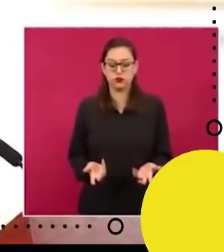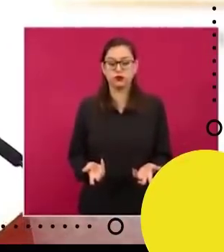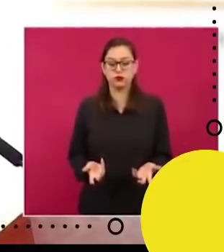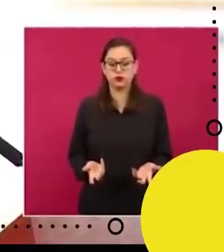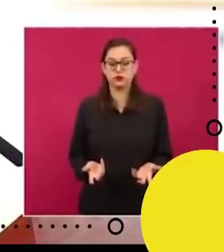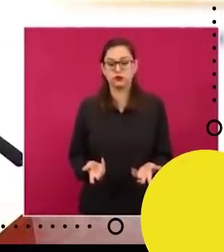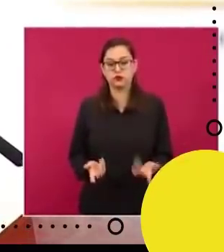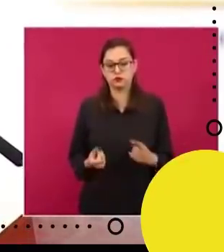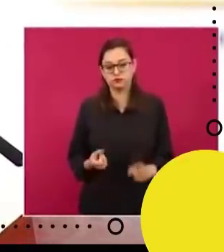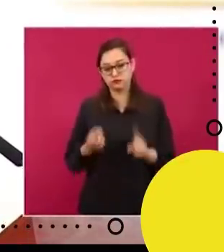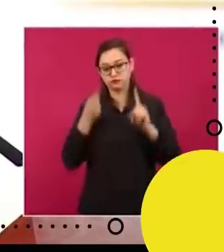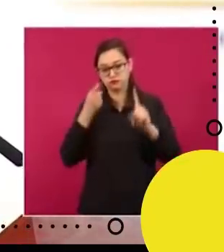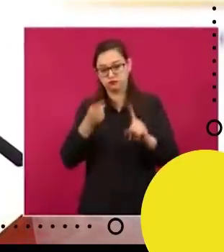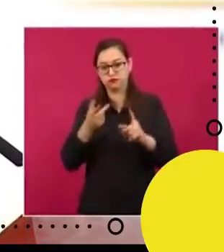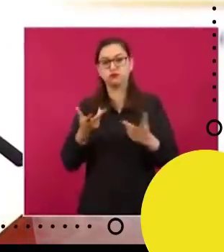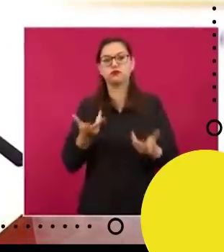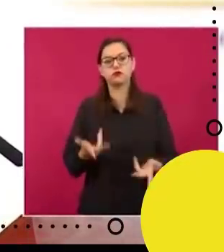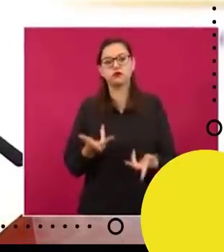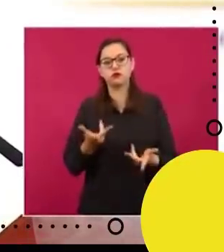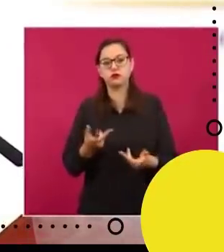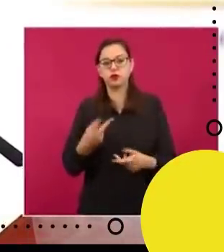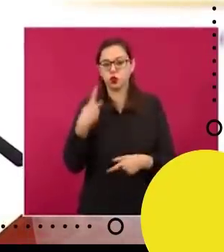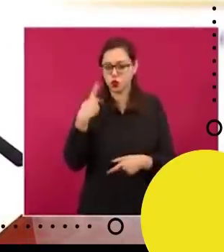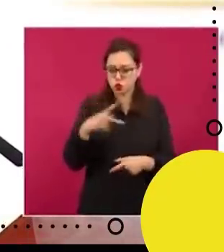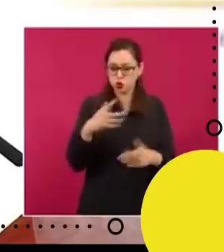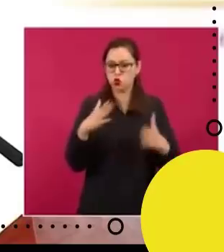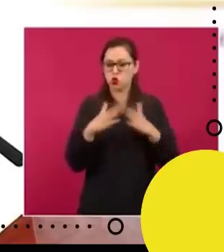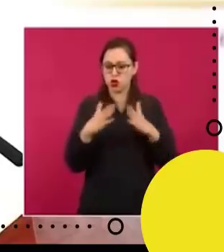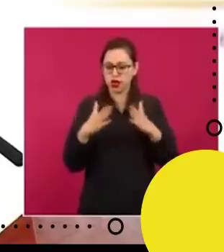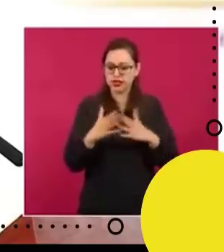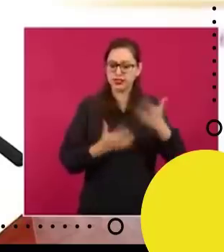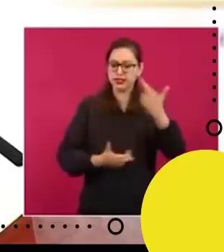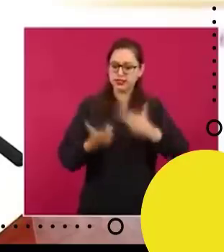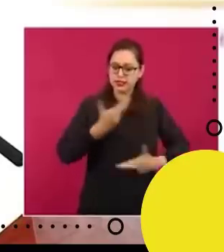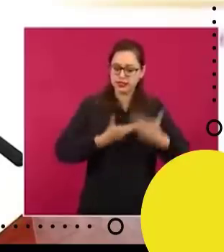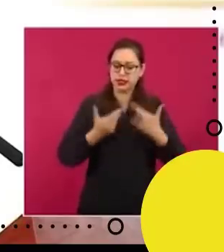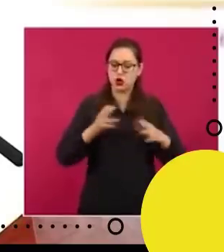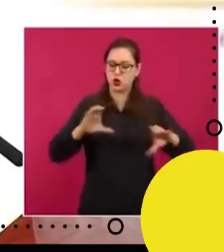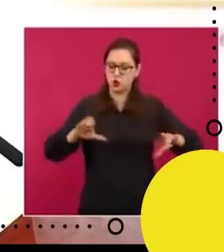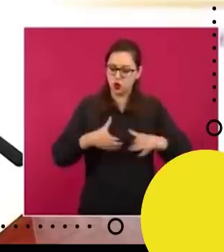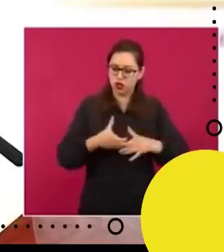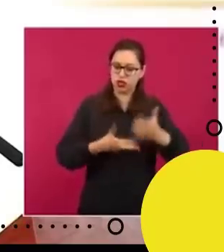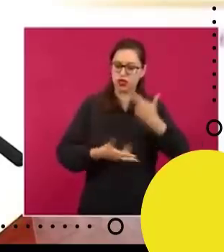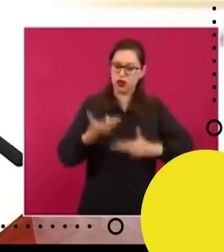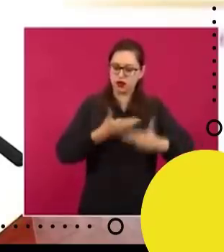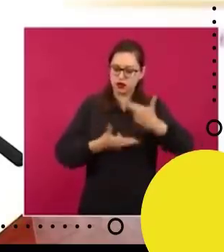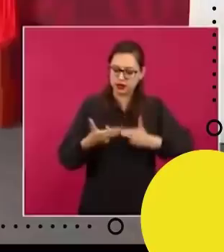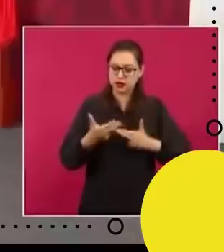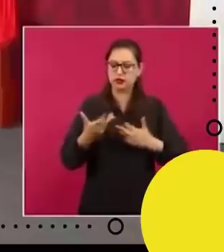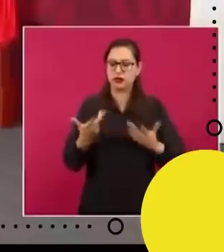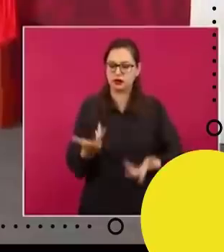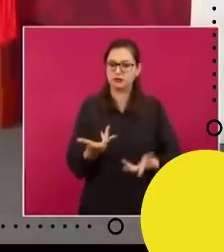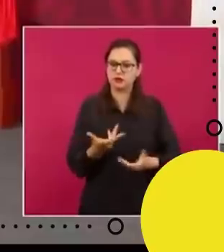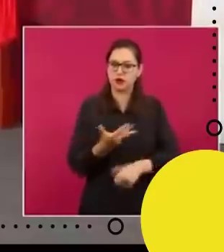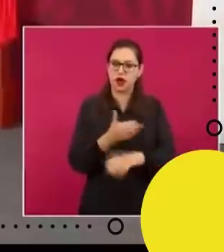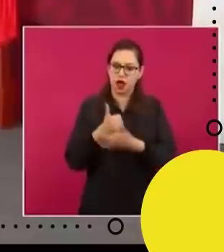buscando que la gente regrese a sus comunidades, a sus pueblos.